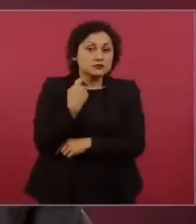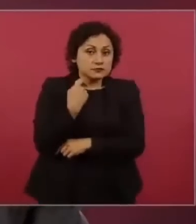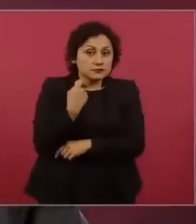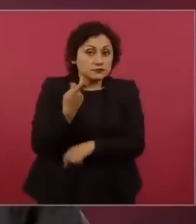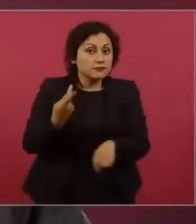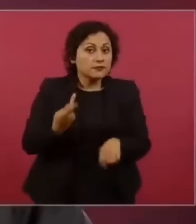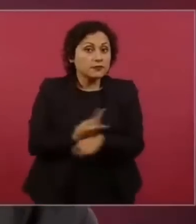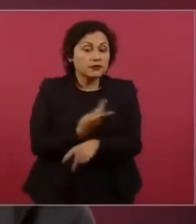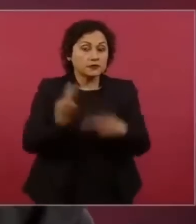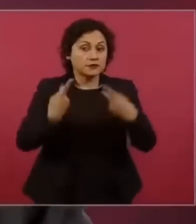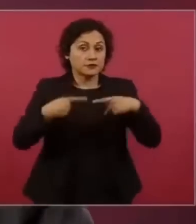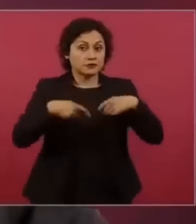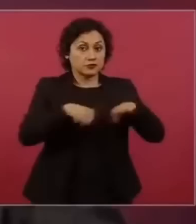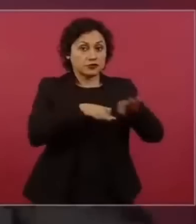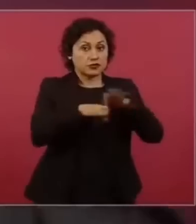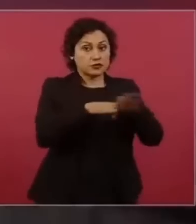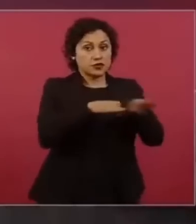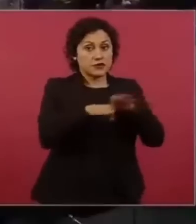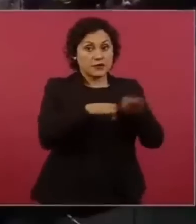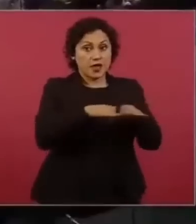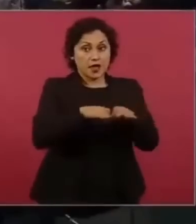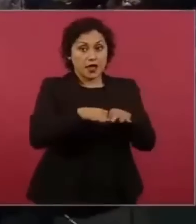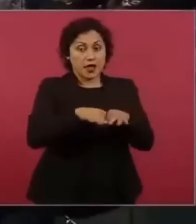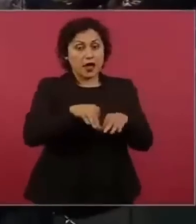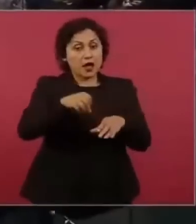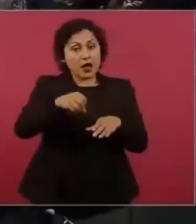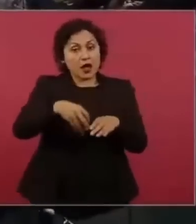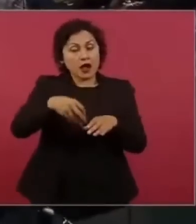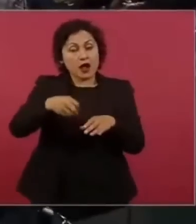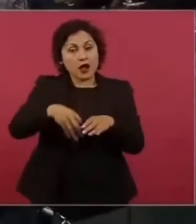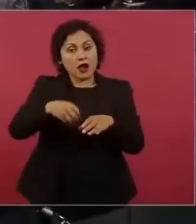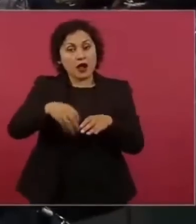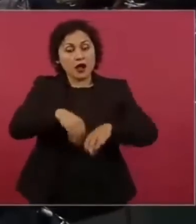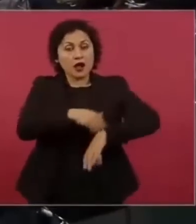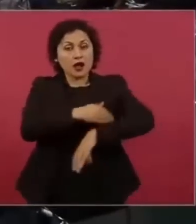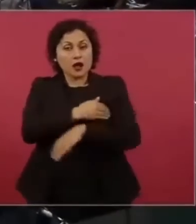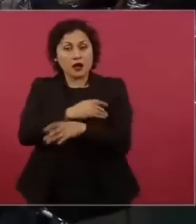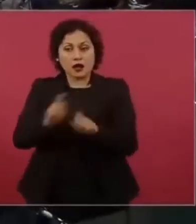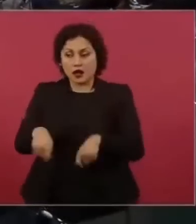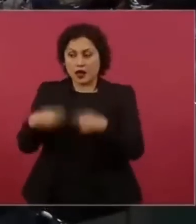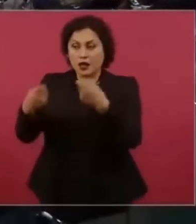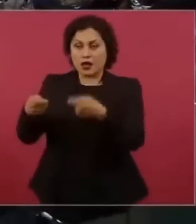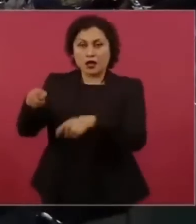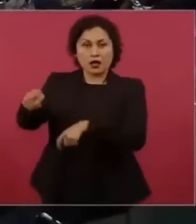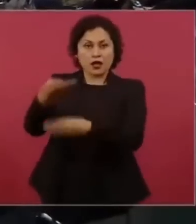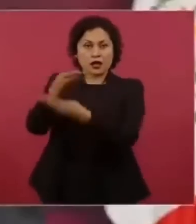fondos a las AFORES, a los bancos,